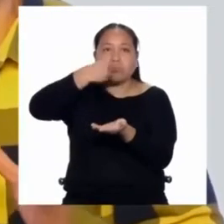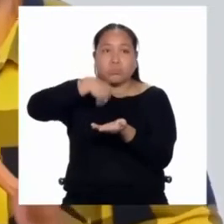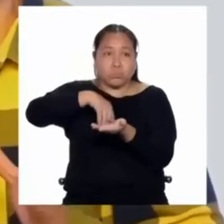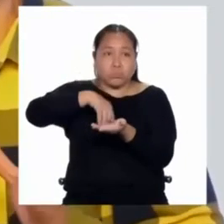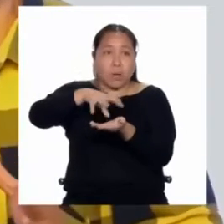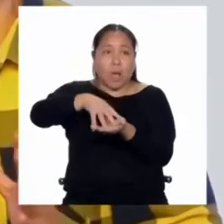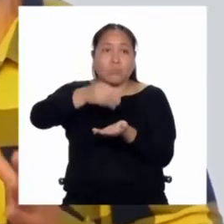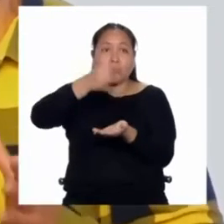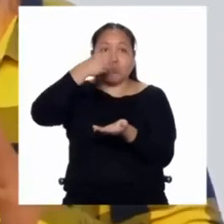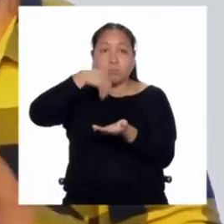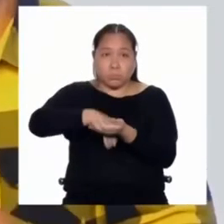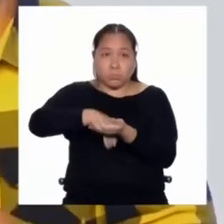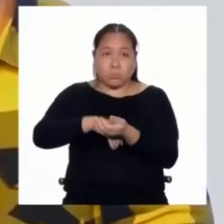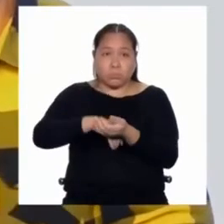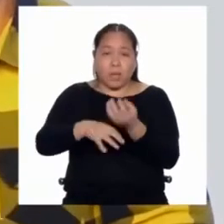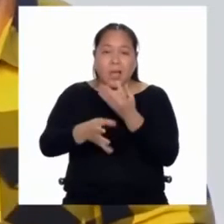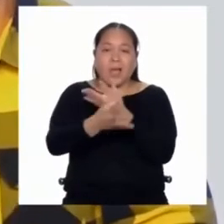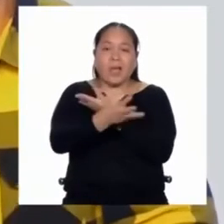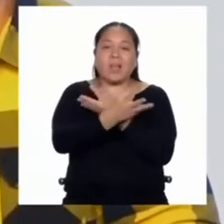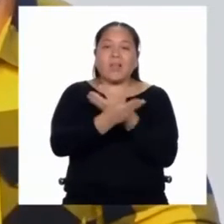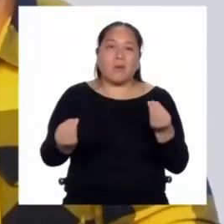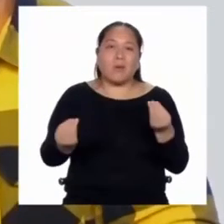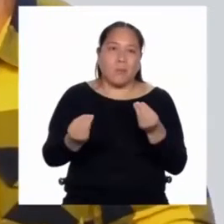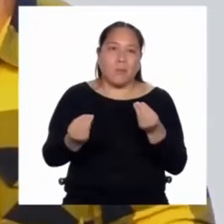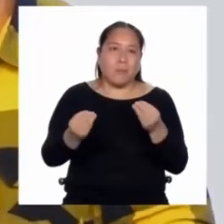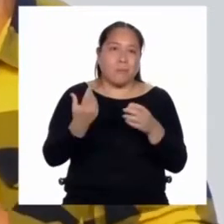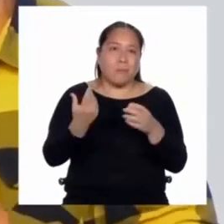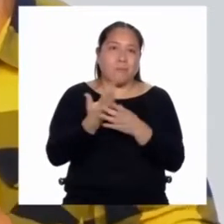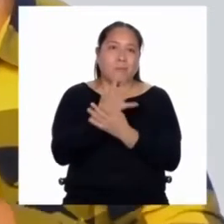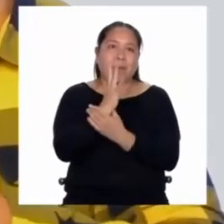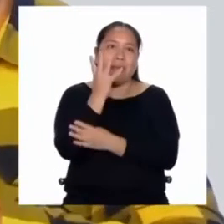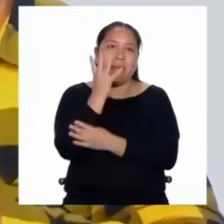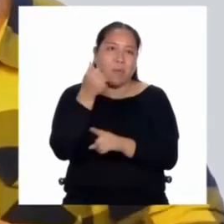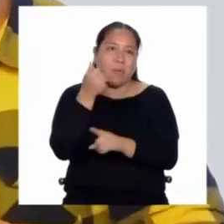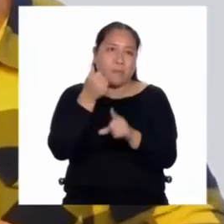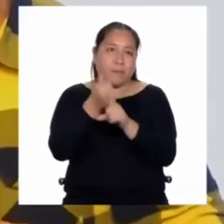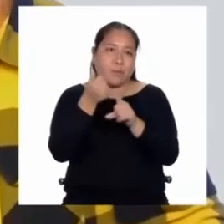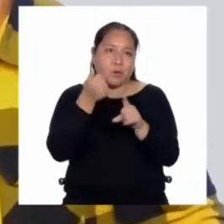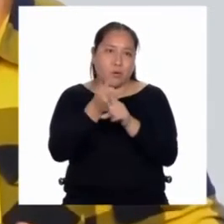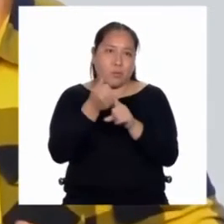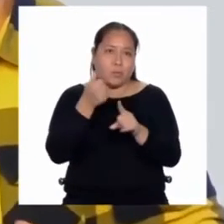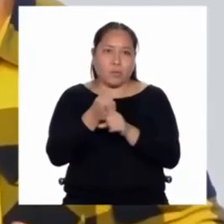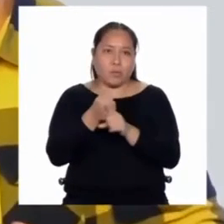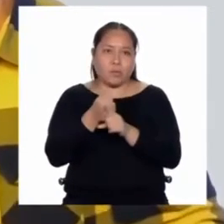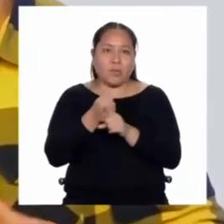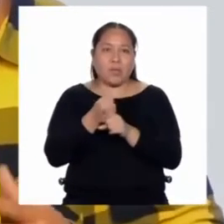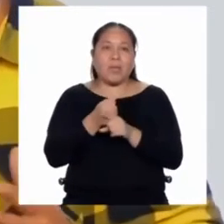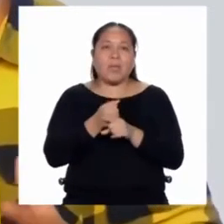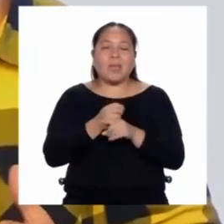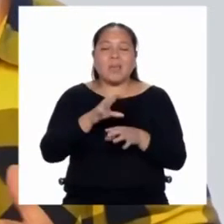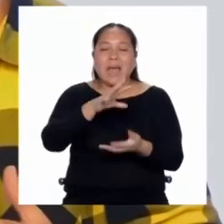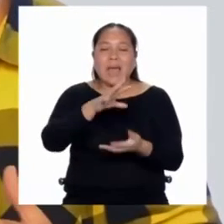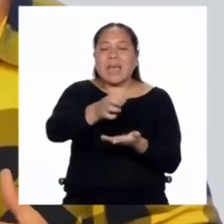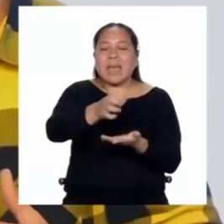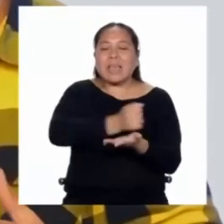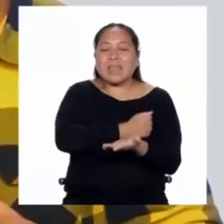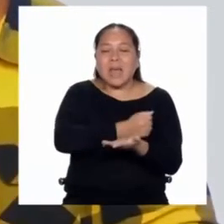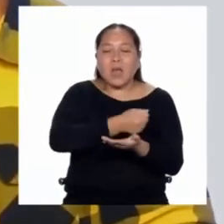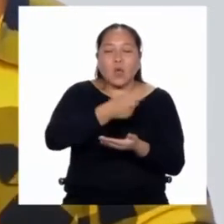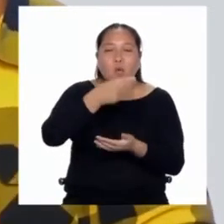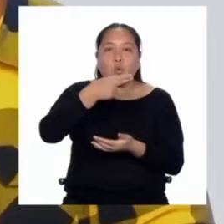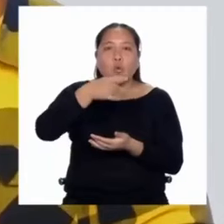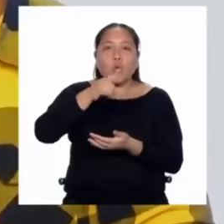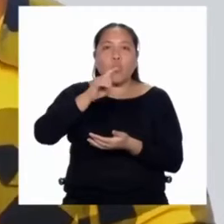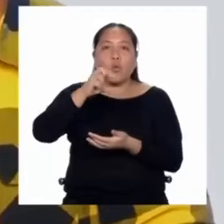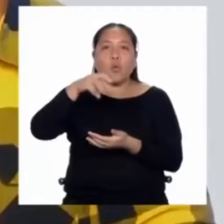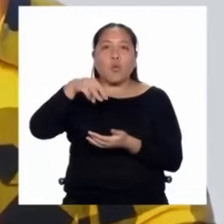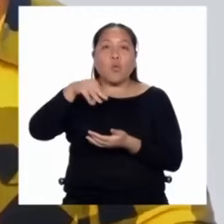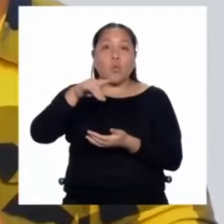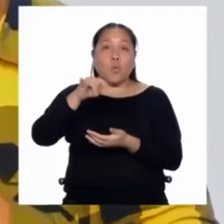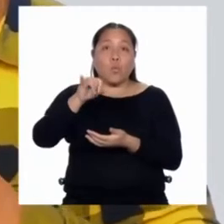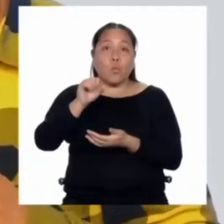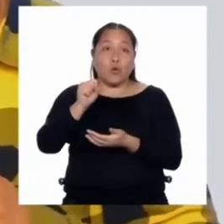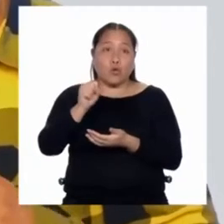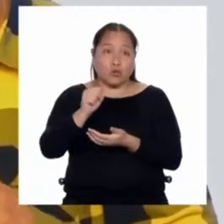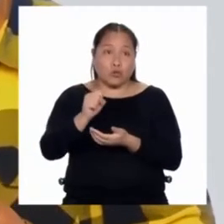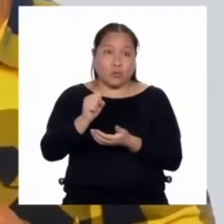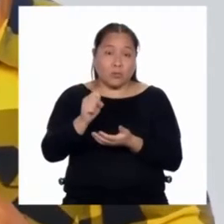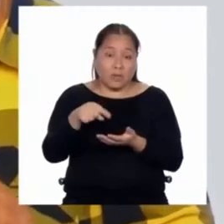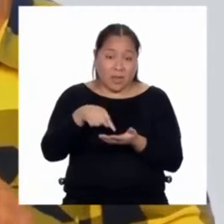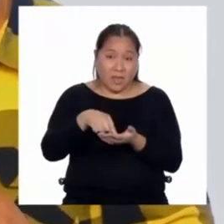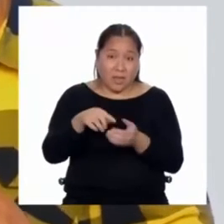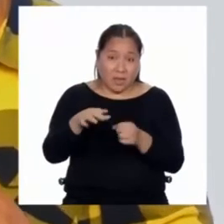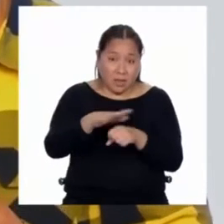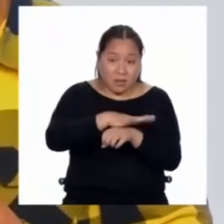plantas autóctonas y ha deteriorado el martillo de humus que recubre el suelo. Asimismo, la falta de agua y